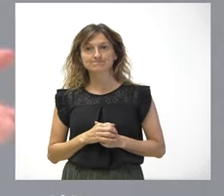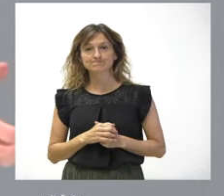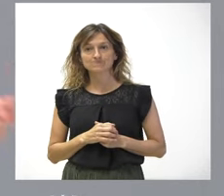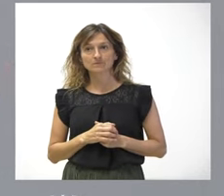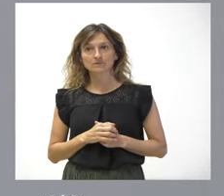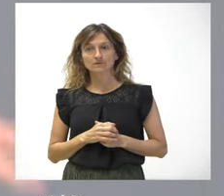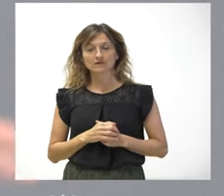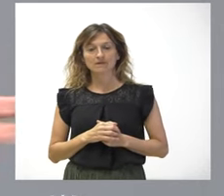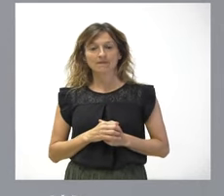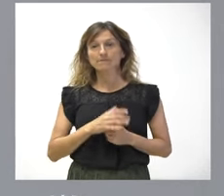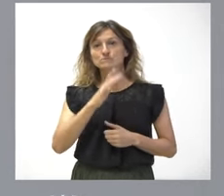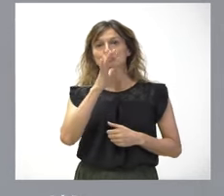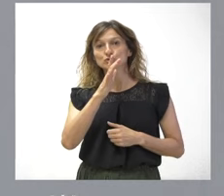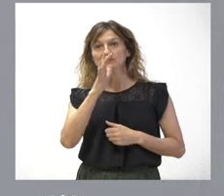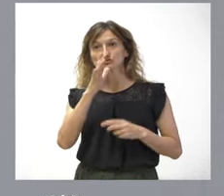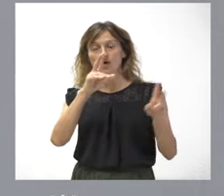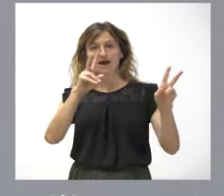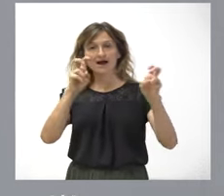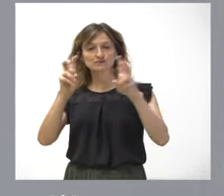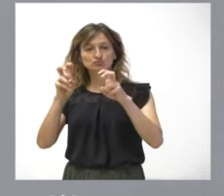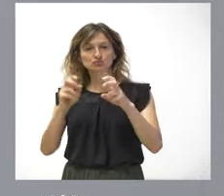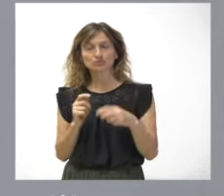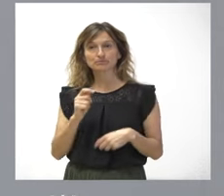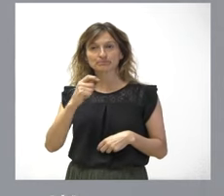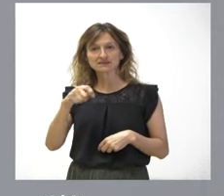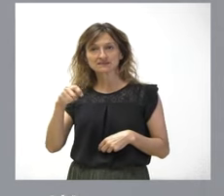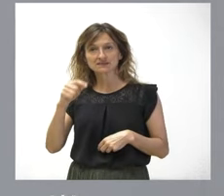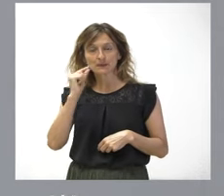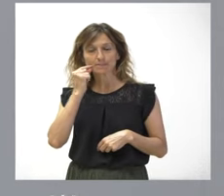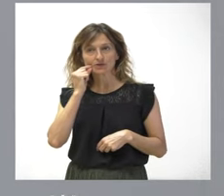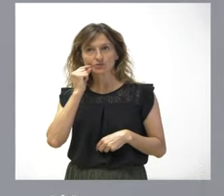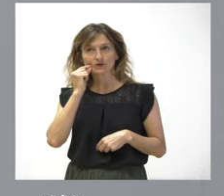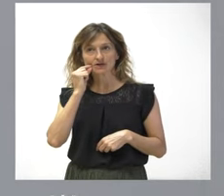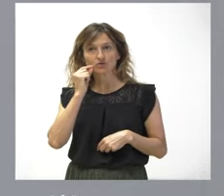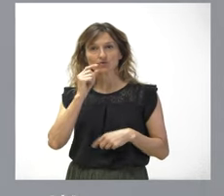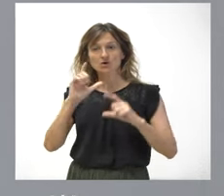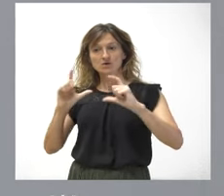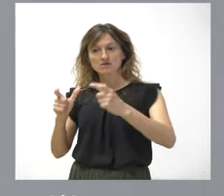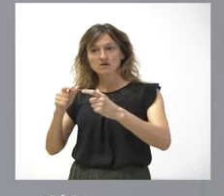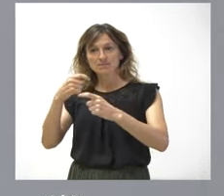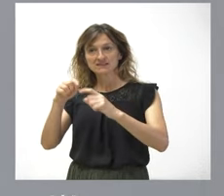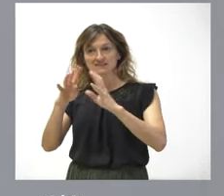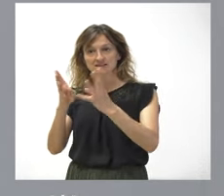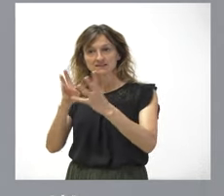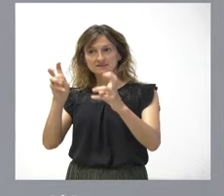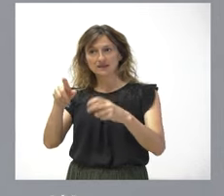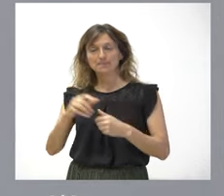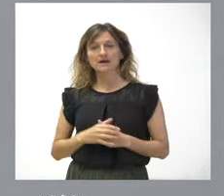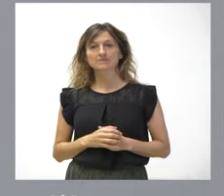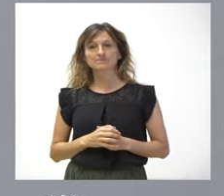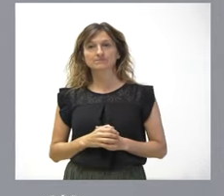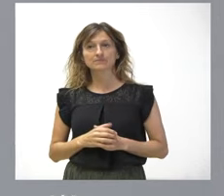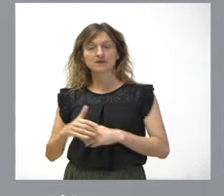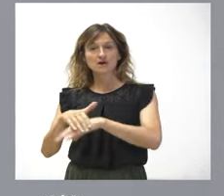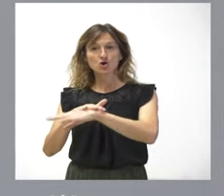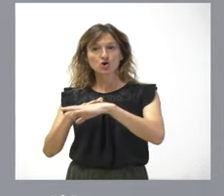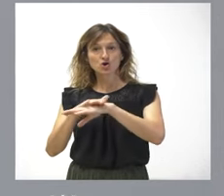apuntes o asuntos que se manifestó por parte del presidente Alfonso mañoco para pedir para la conferencia presidentes sera este y todavía el gobierno